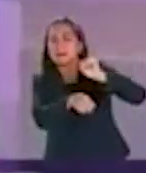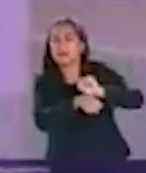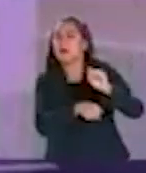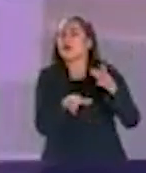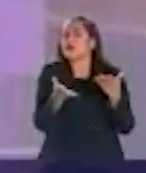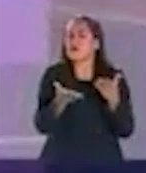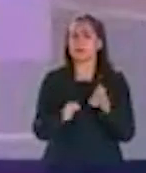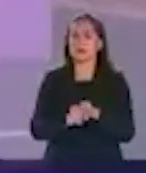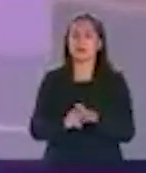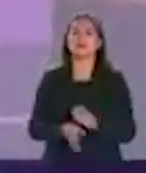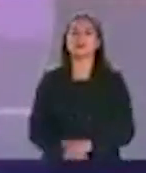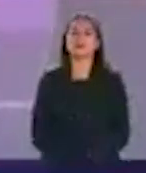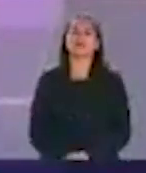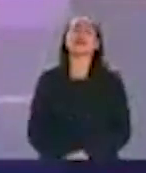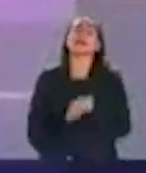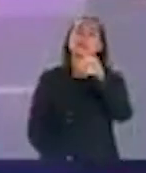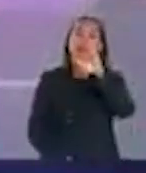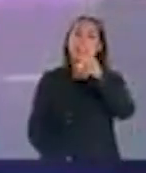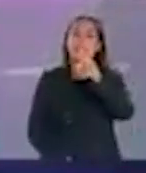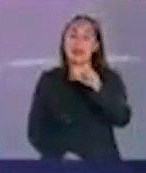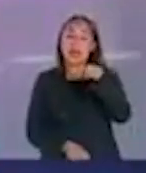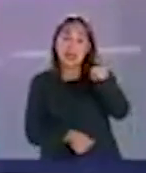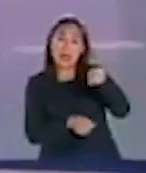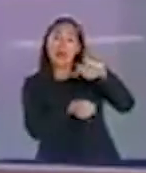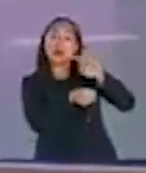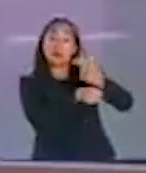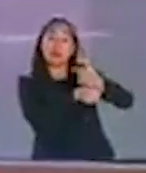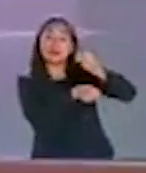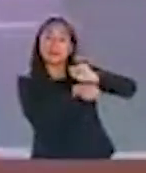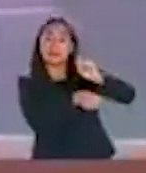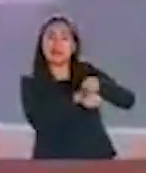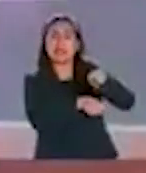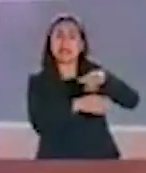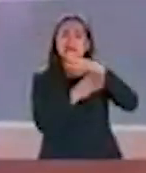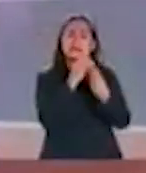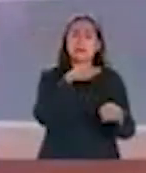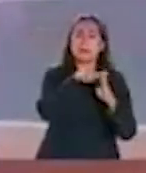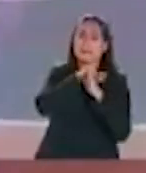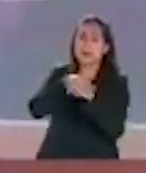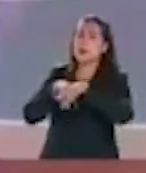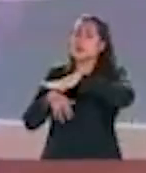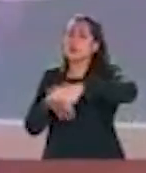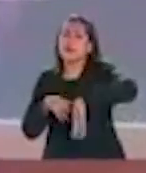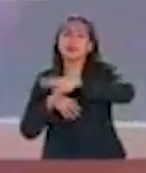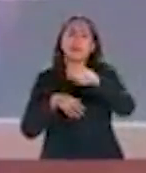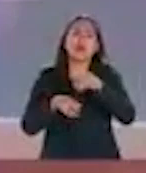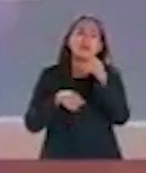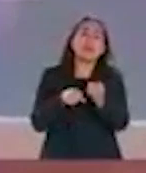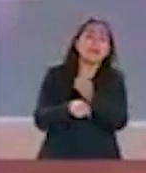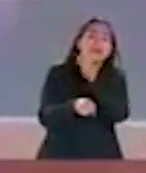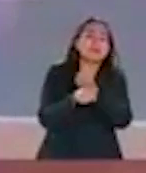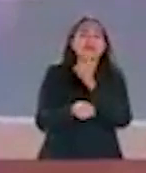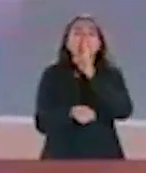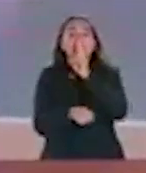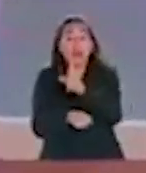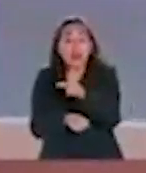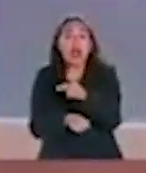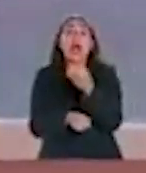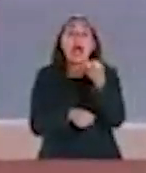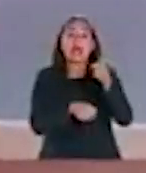diferentes expulsores de migrantes guatemala buscando mejores oportunidades honduras y el salvador escapando de la violencia